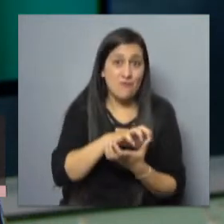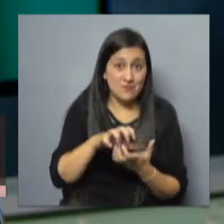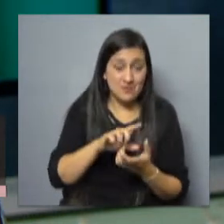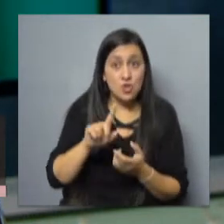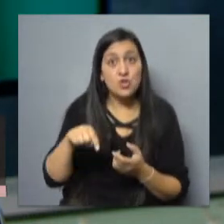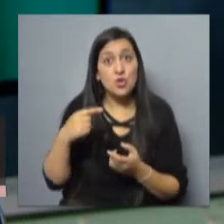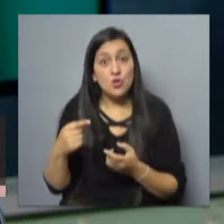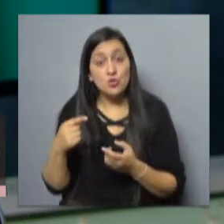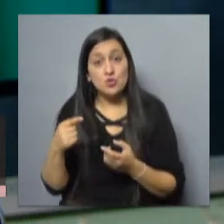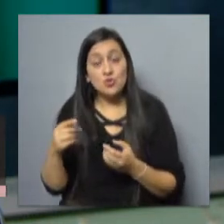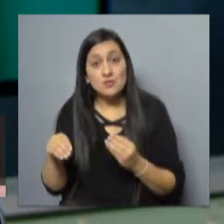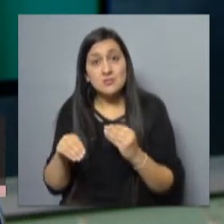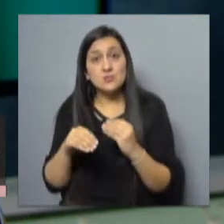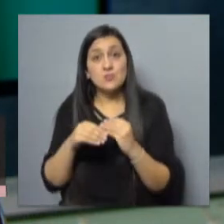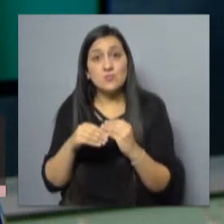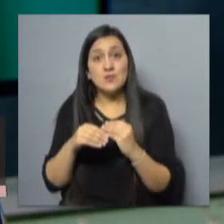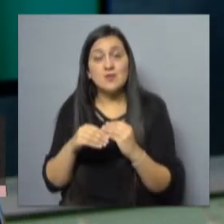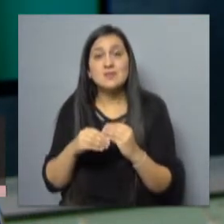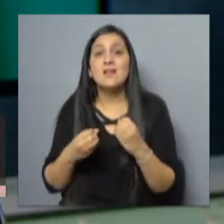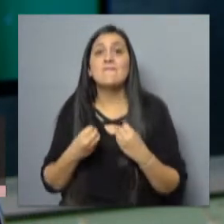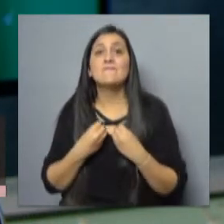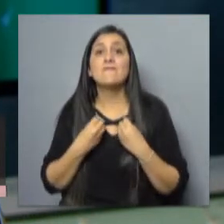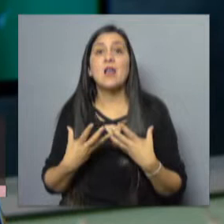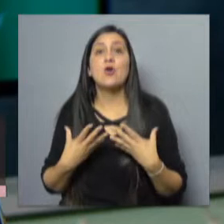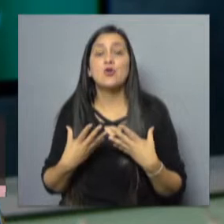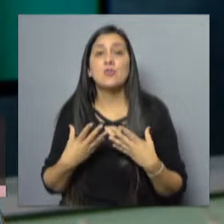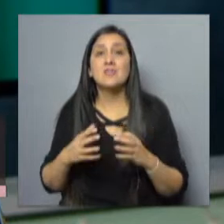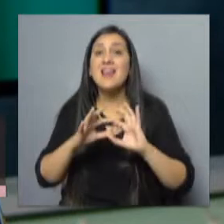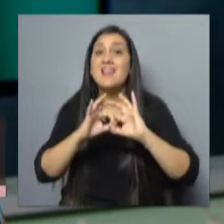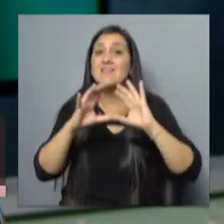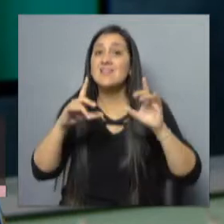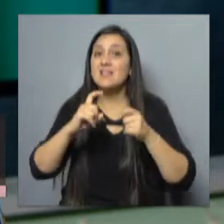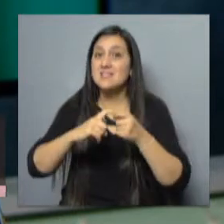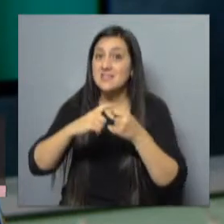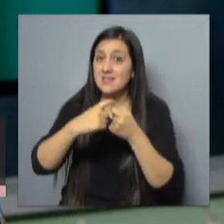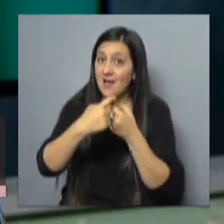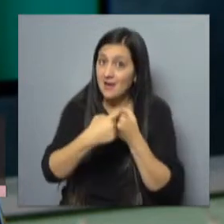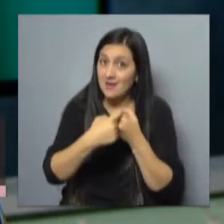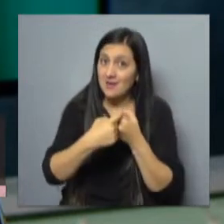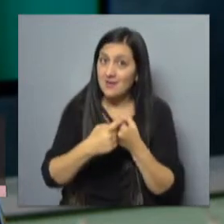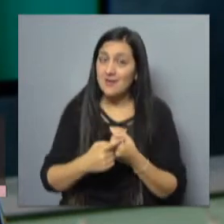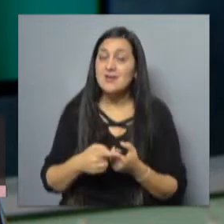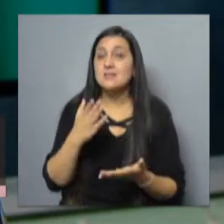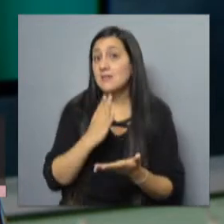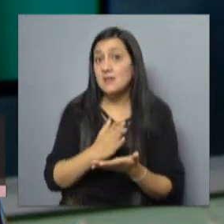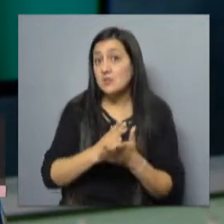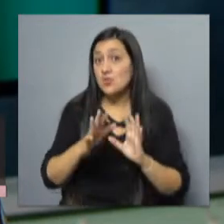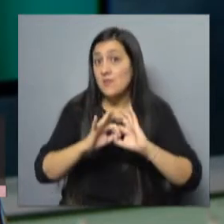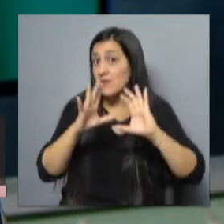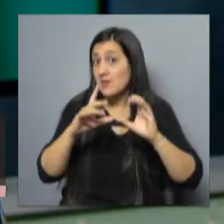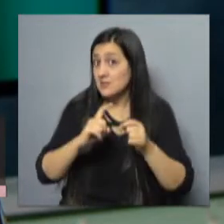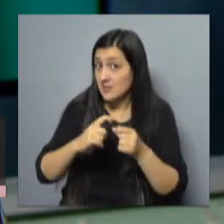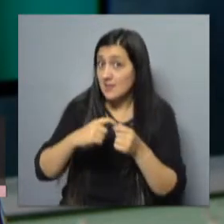suma al de la libertad de expresión que es el valor de la libertad sindical del derecho a la libertad sindical el derecho a la libertad significa